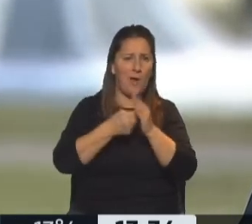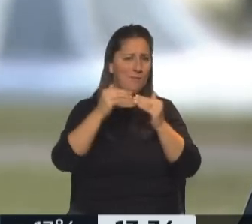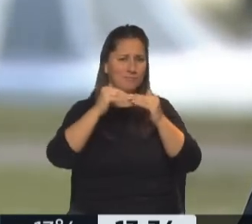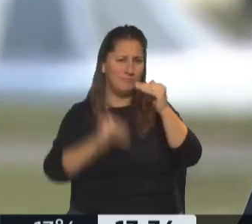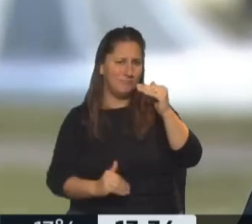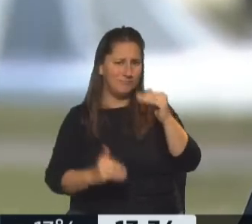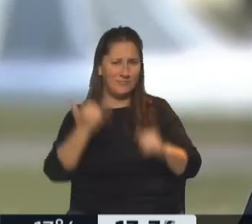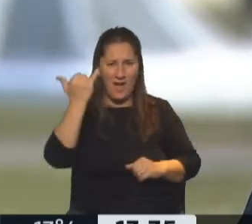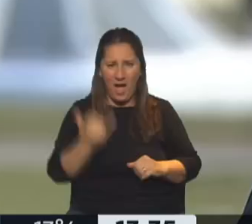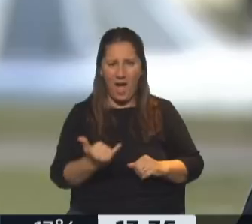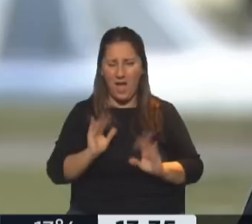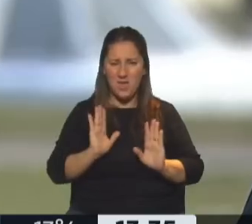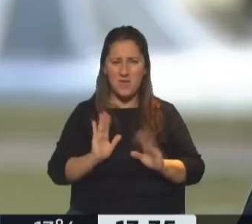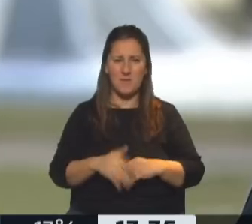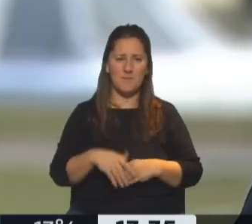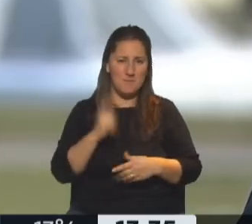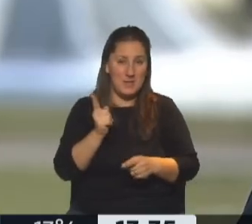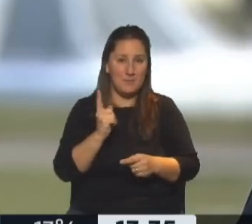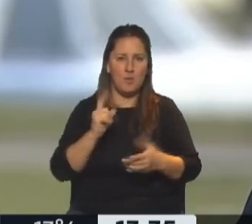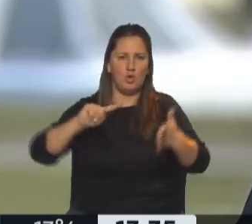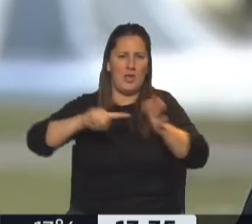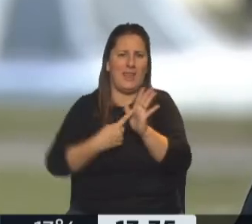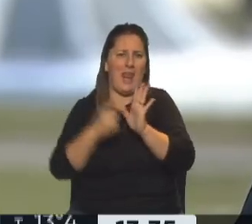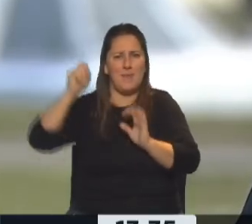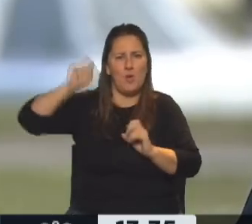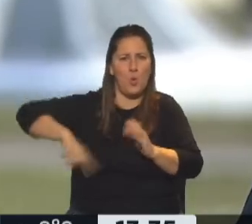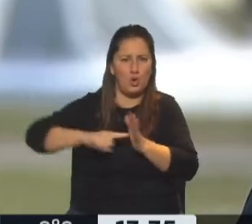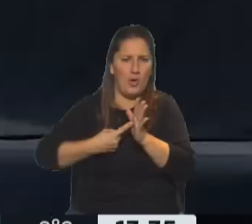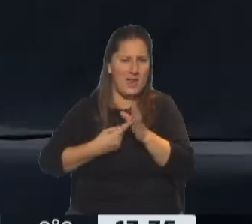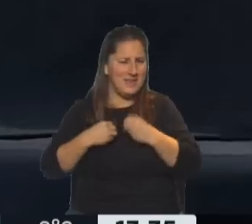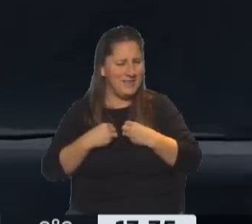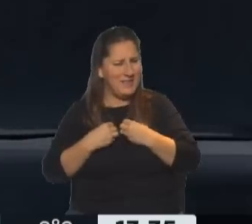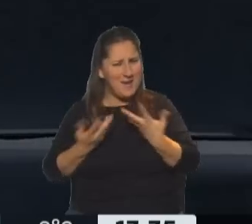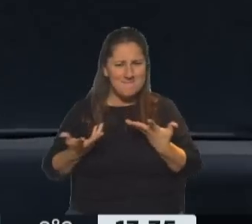desigual que proponía el centralismo porteño.